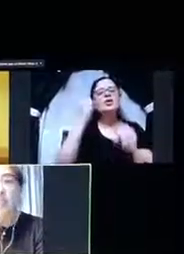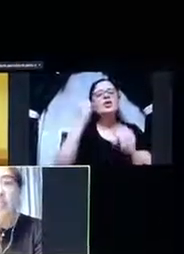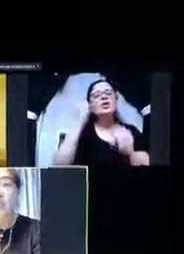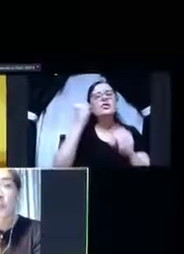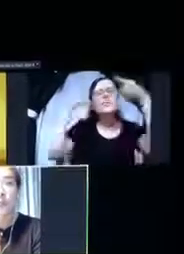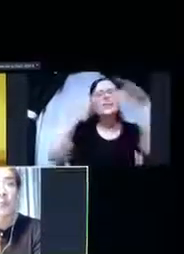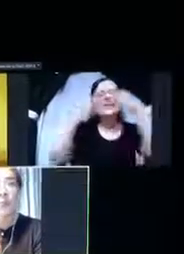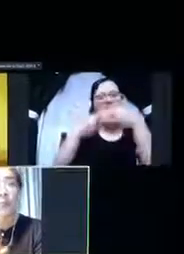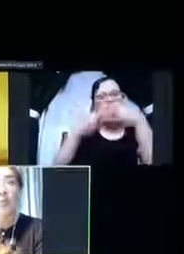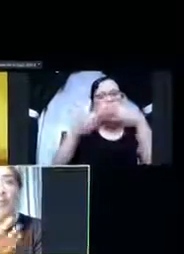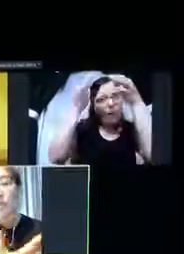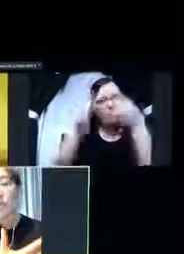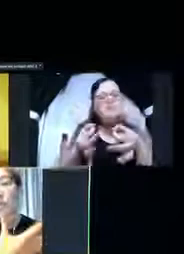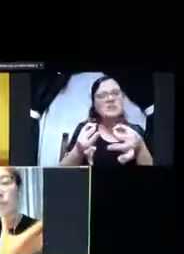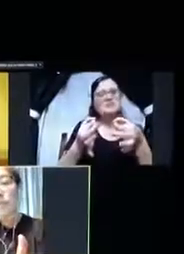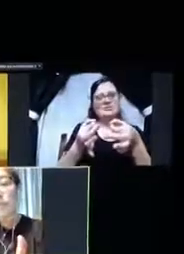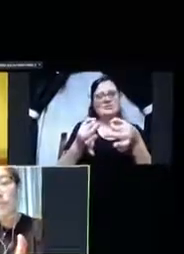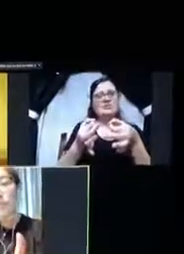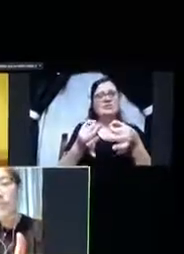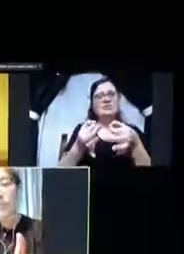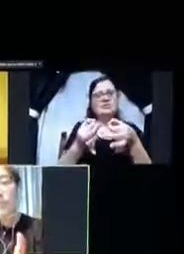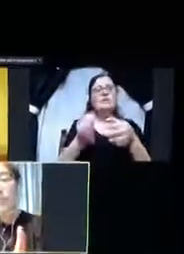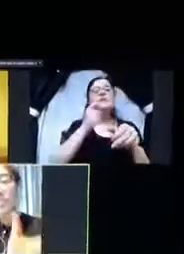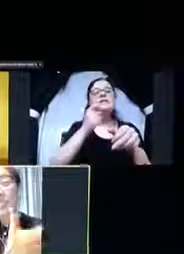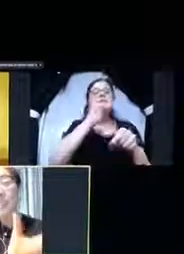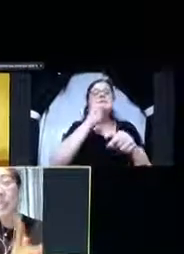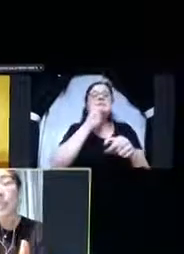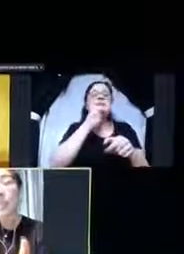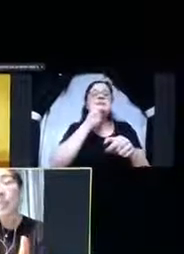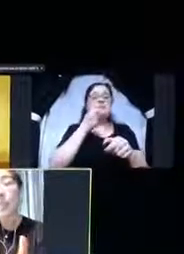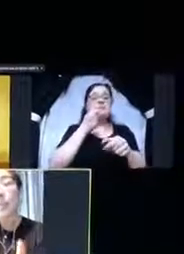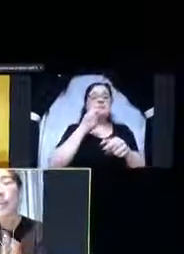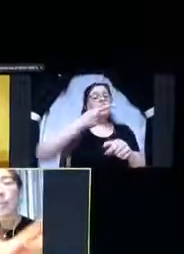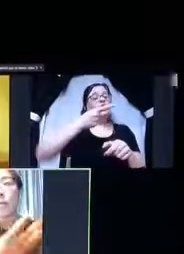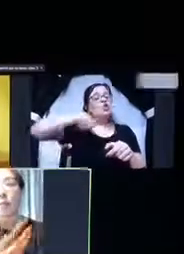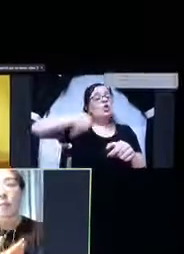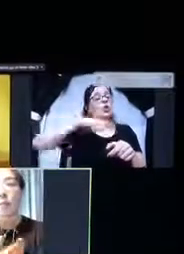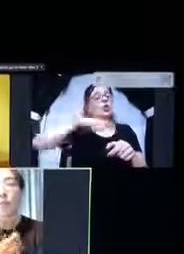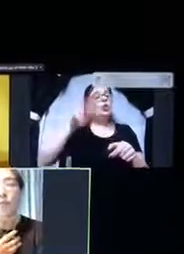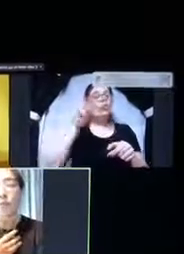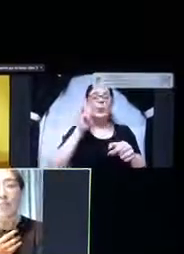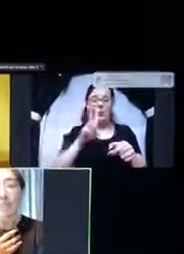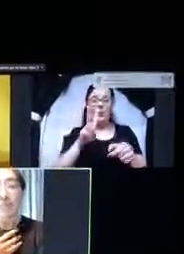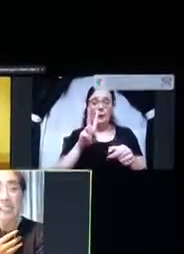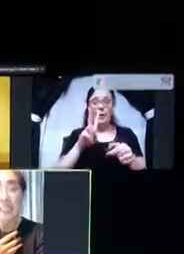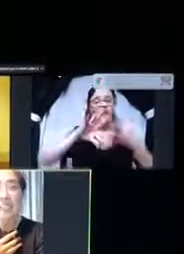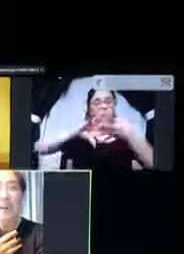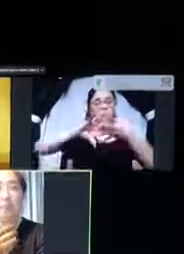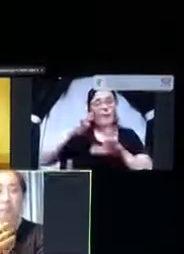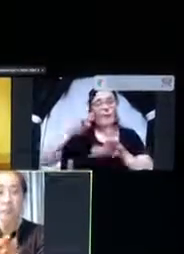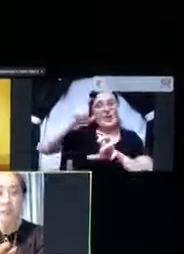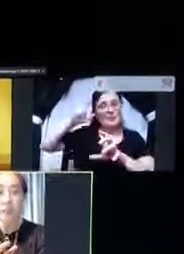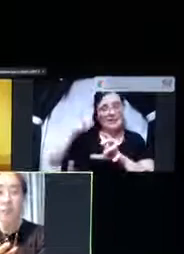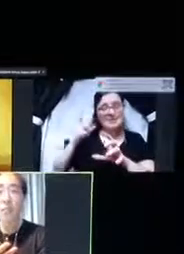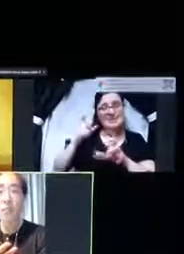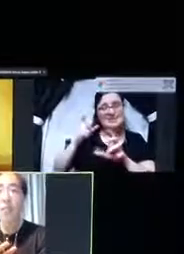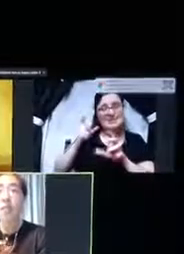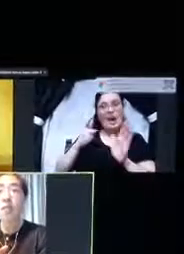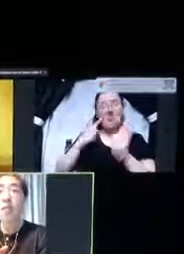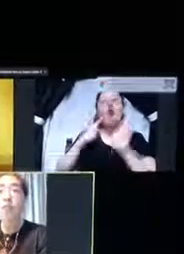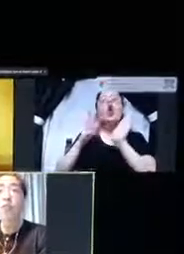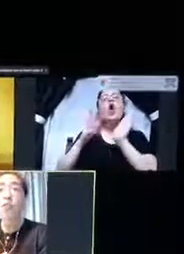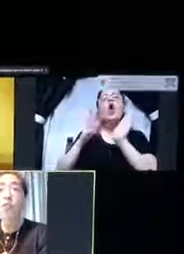que si no tenemos evidencia de que si alguna vez se probó utilizar esa herramienta, por lo menos nosotros en la clínica comprobarlo.